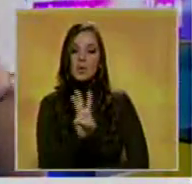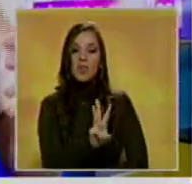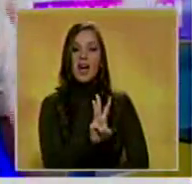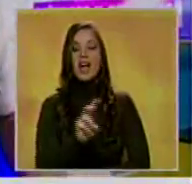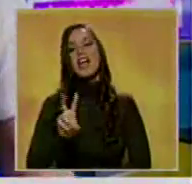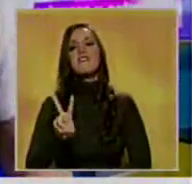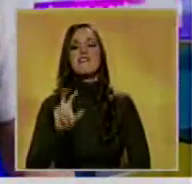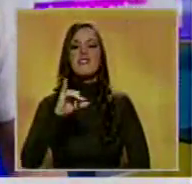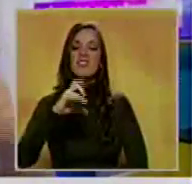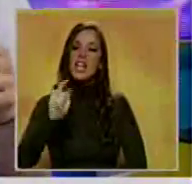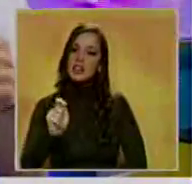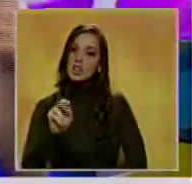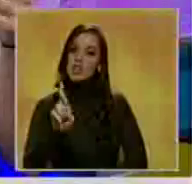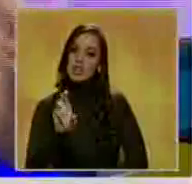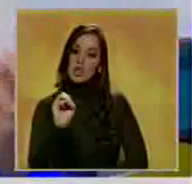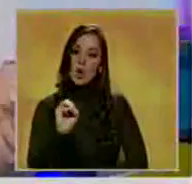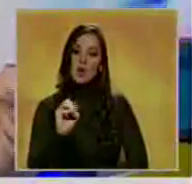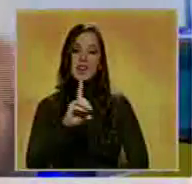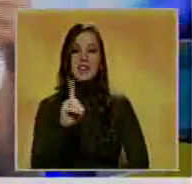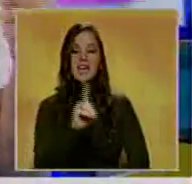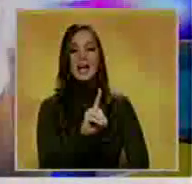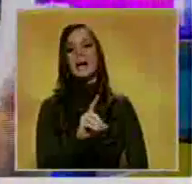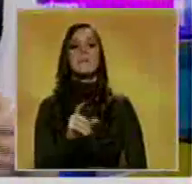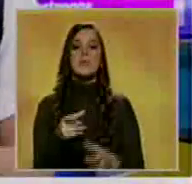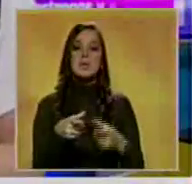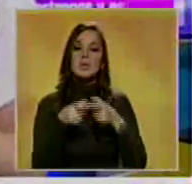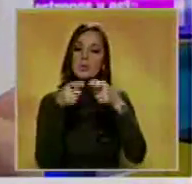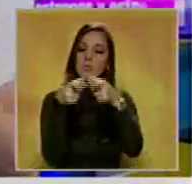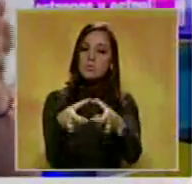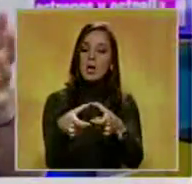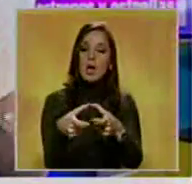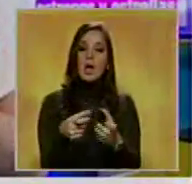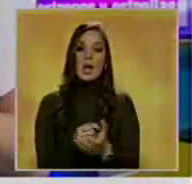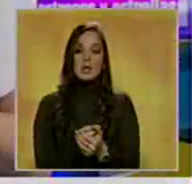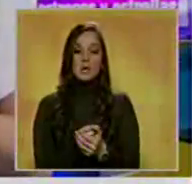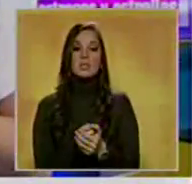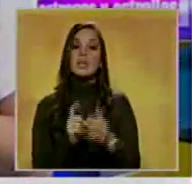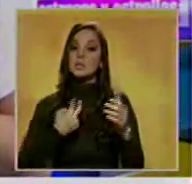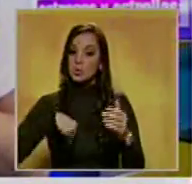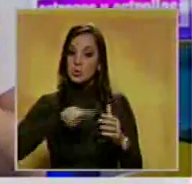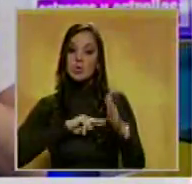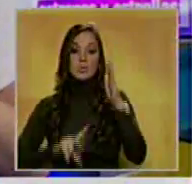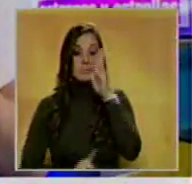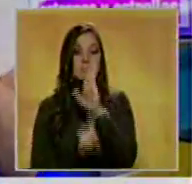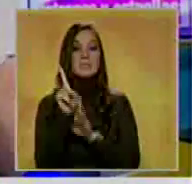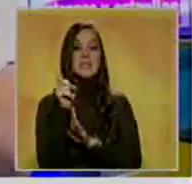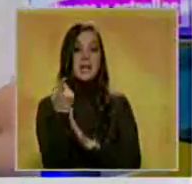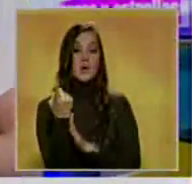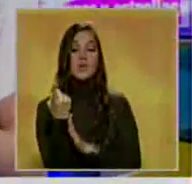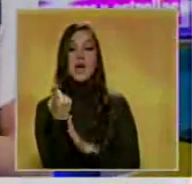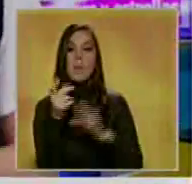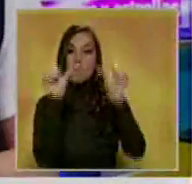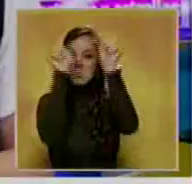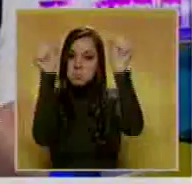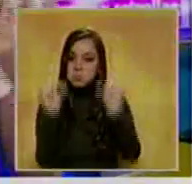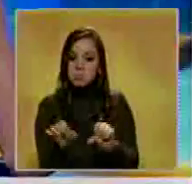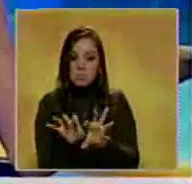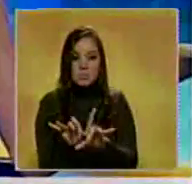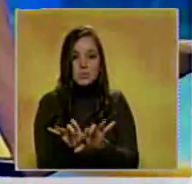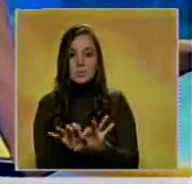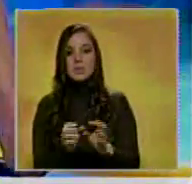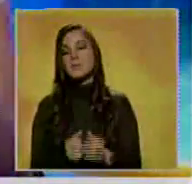www.victordrija.com, en moneda local, te llega hasta la puerta de tu casa o de tu oficina, porque desarrollamos una plataforma para ajustarnos a tu tipo de